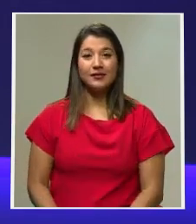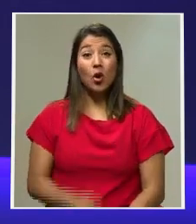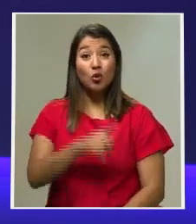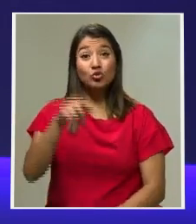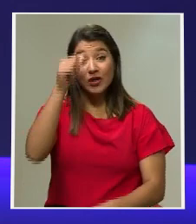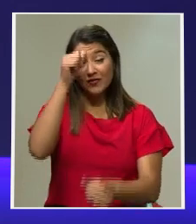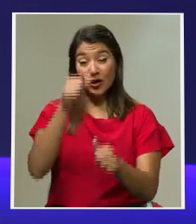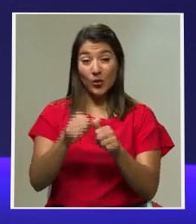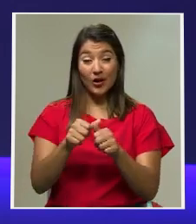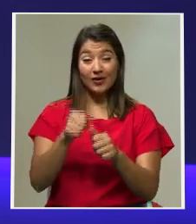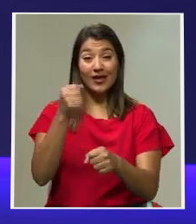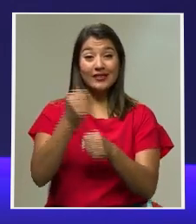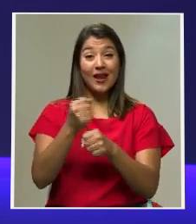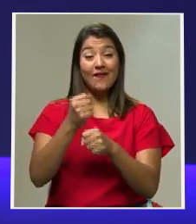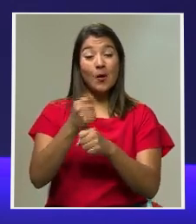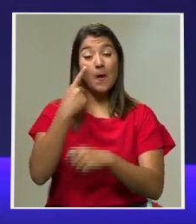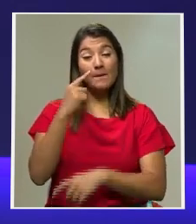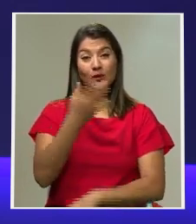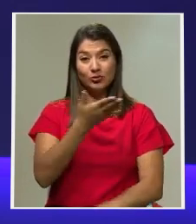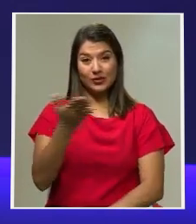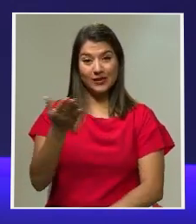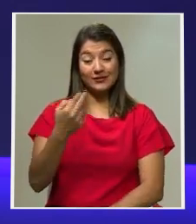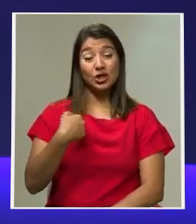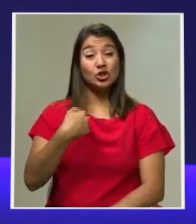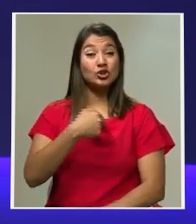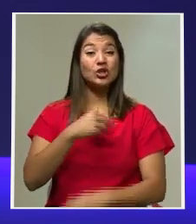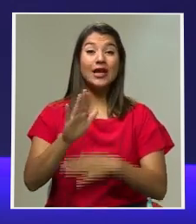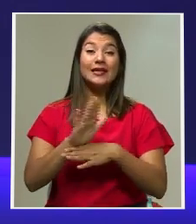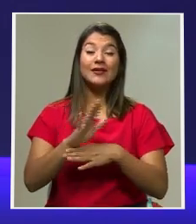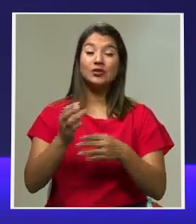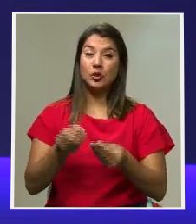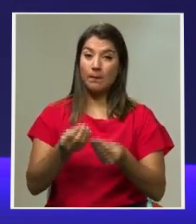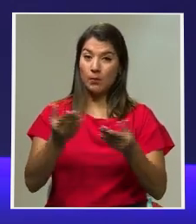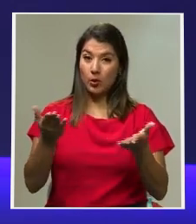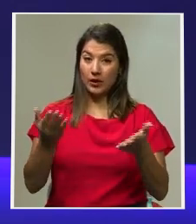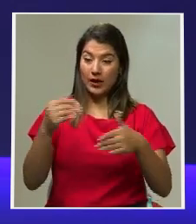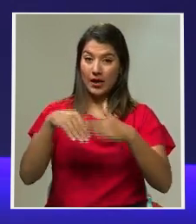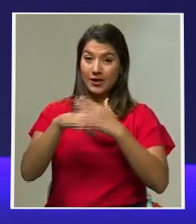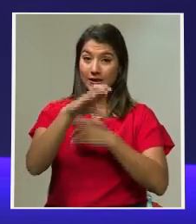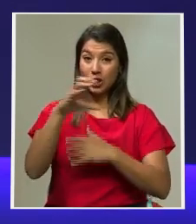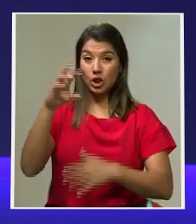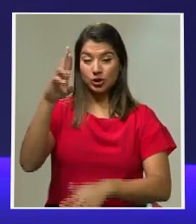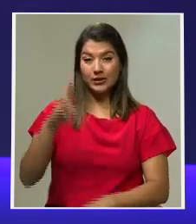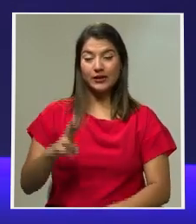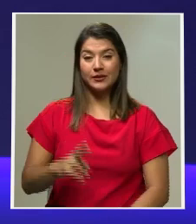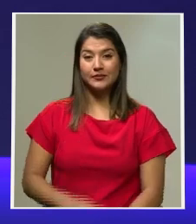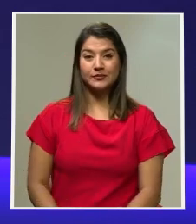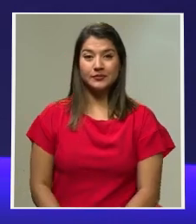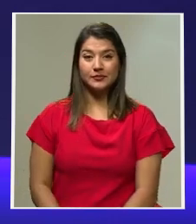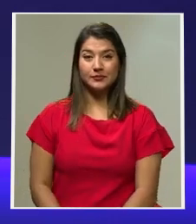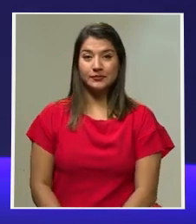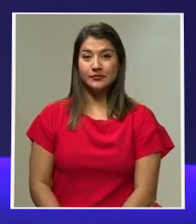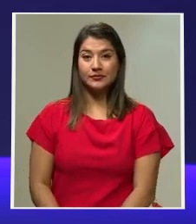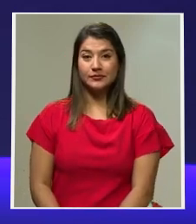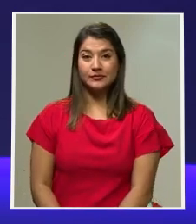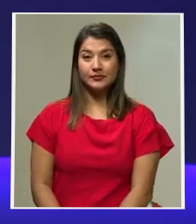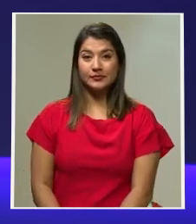Recuerde, trabajamos para usted. Somos la televisión pública de Costa Rica.